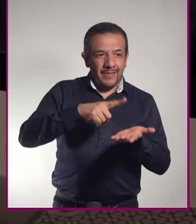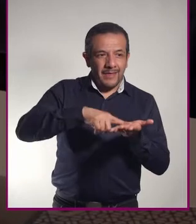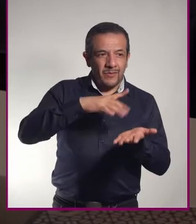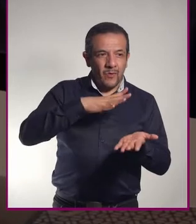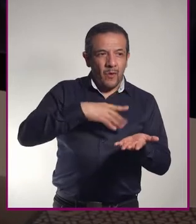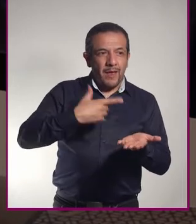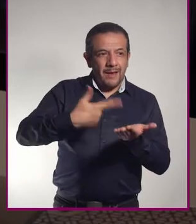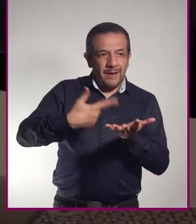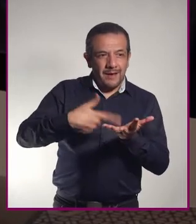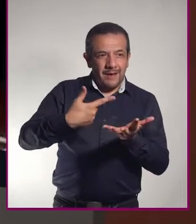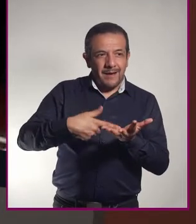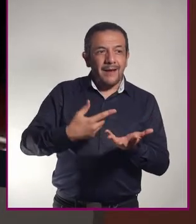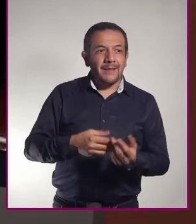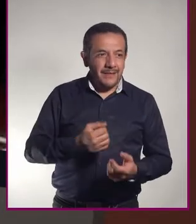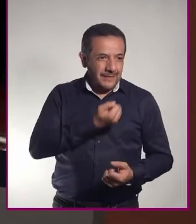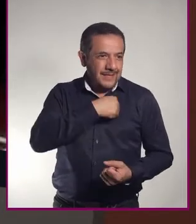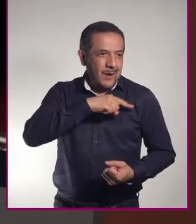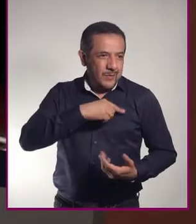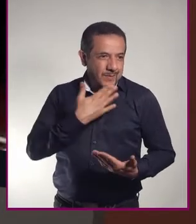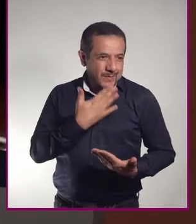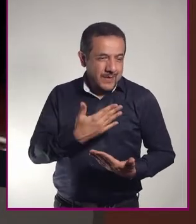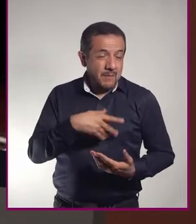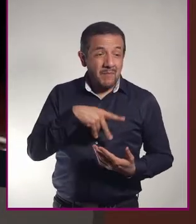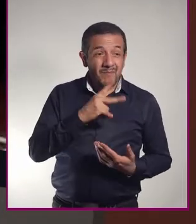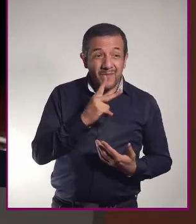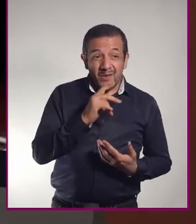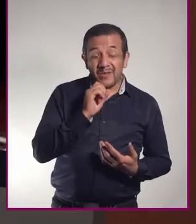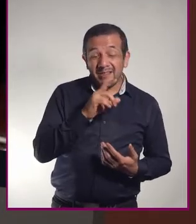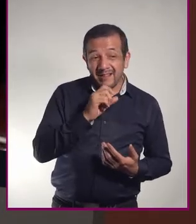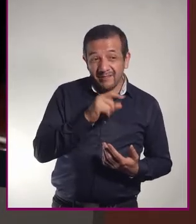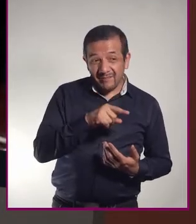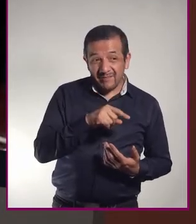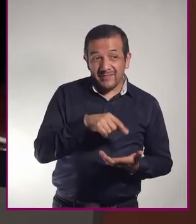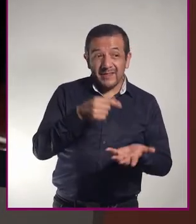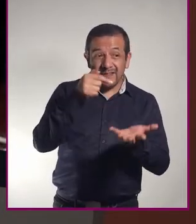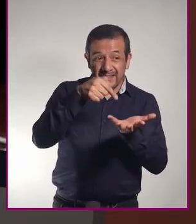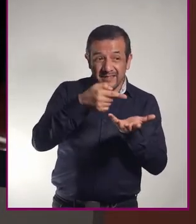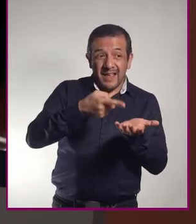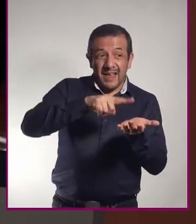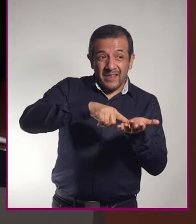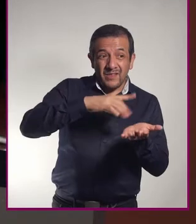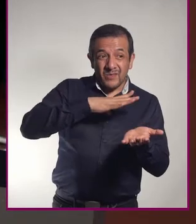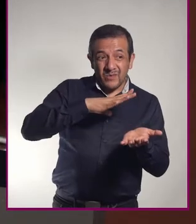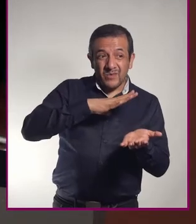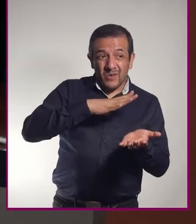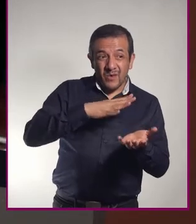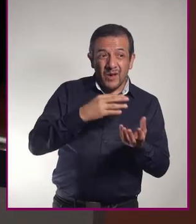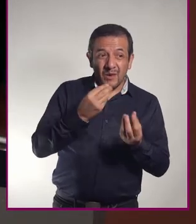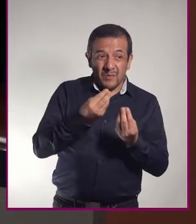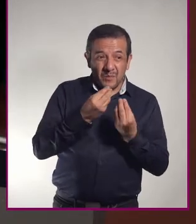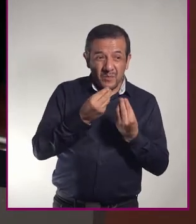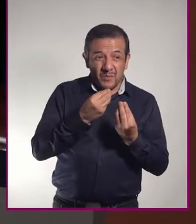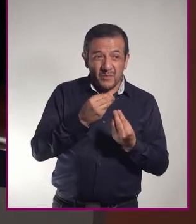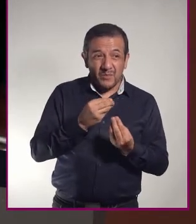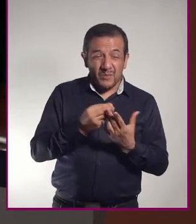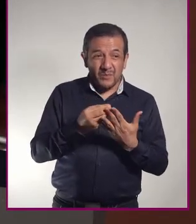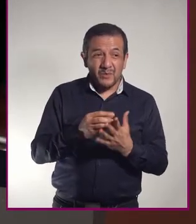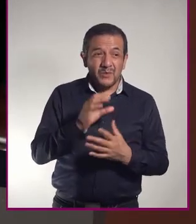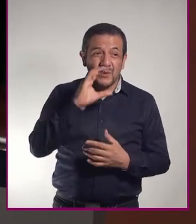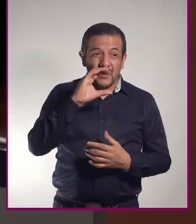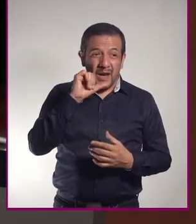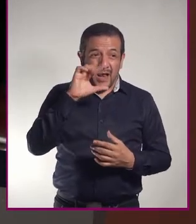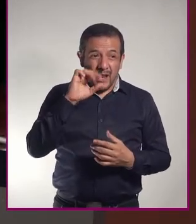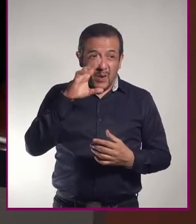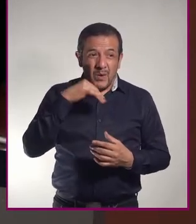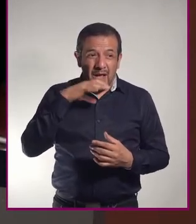que son saludables, pero también tiene una alta densidad calórica, es decir, no necesita comer grandes cantidades